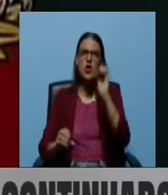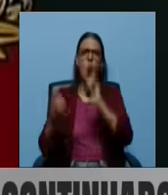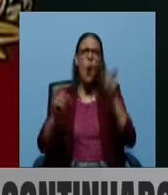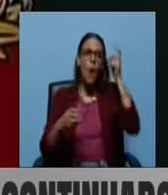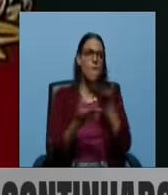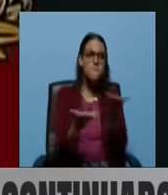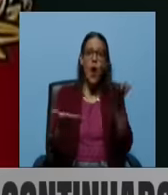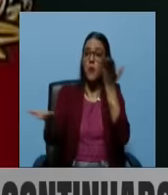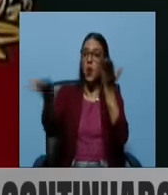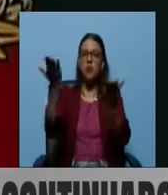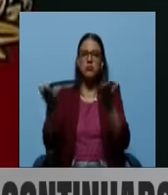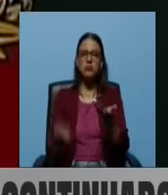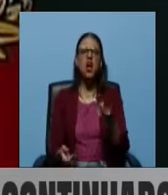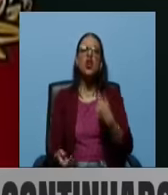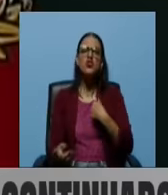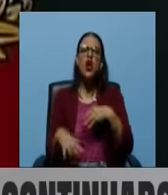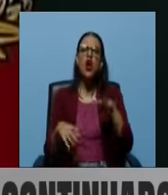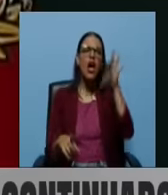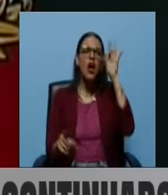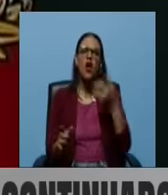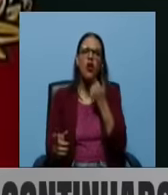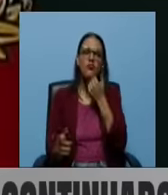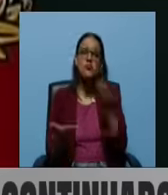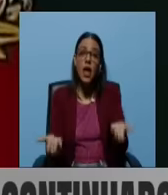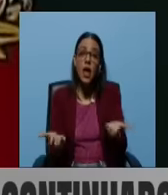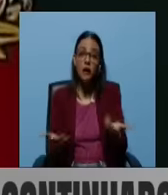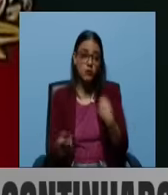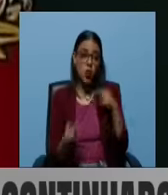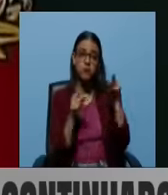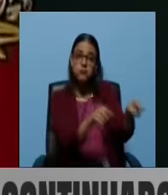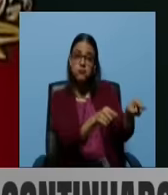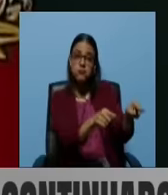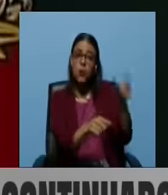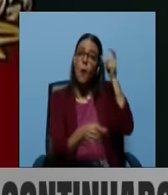no tengo nada que escoger, la verdad.